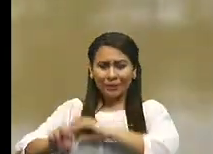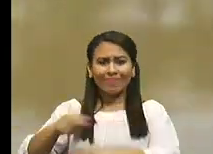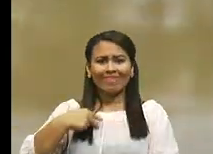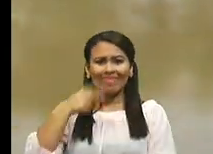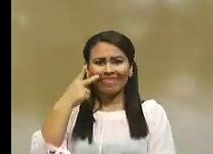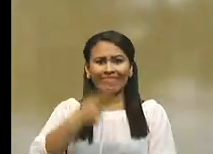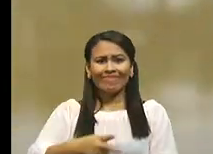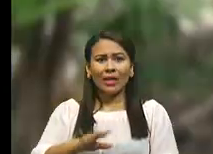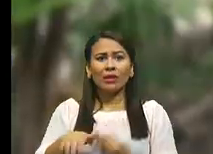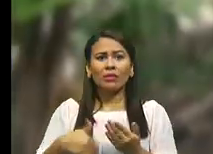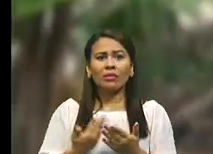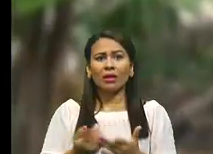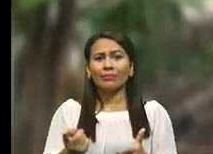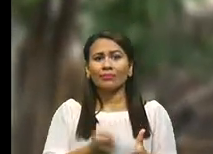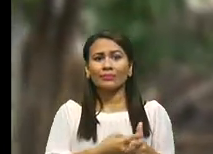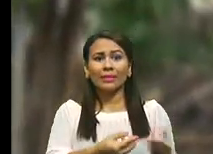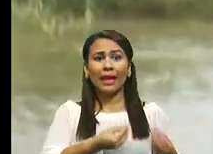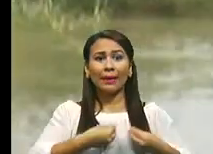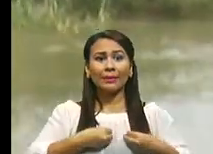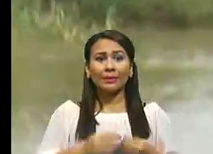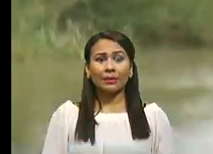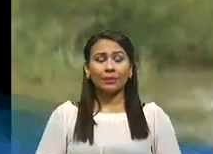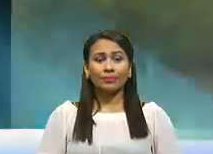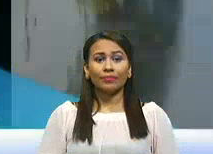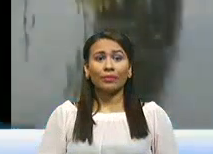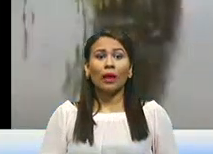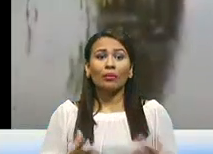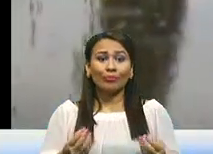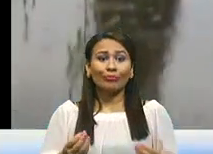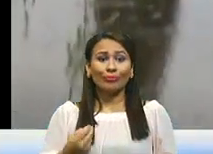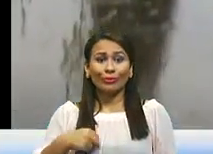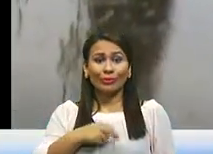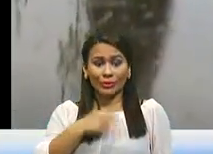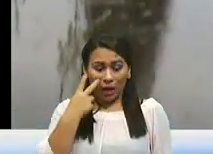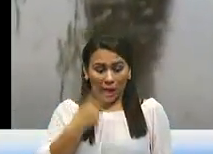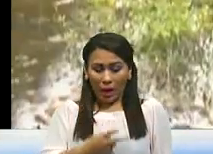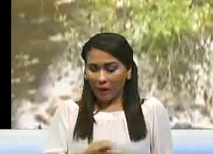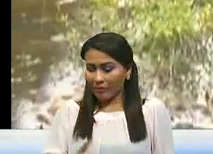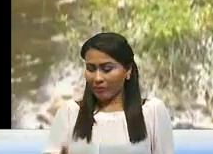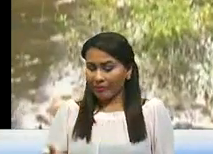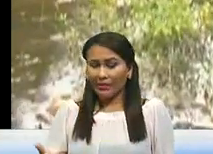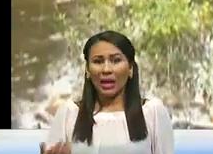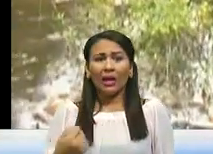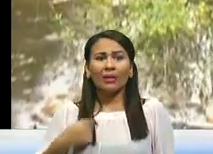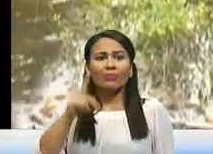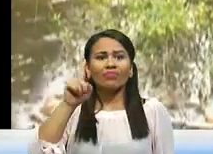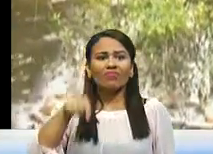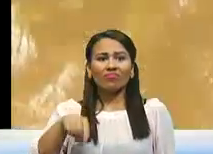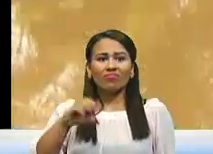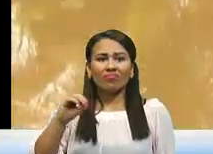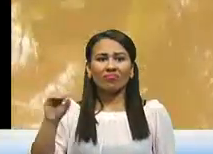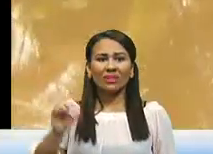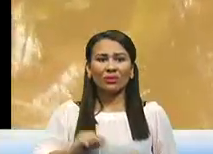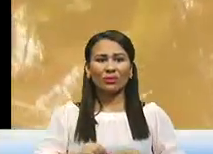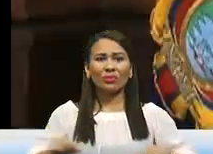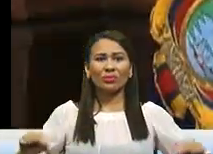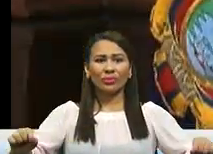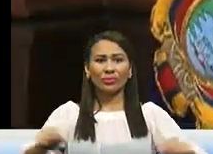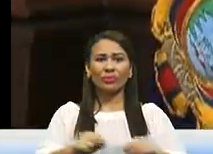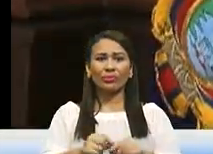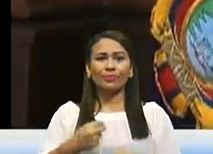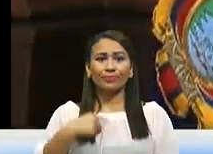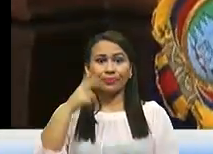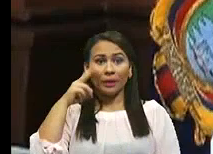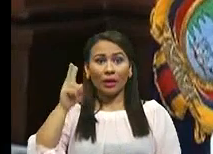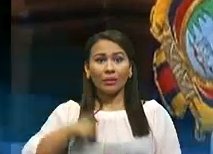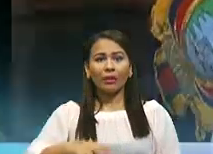tras la emergencia. Se han perdido algunas hectáreas de cultivos, creemos, y estamos bordeando ya más de 1000 hectáreas en ciertos sectores, en lo que